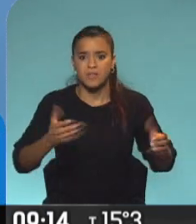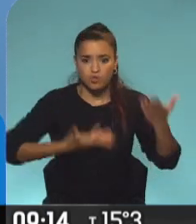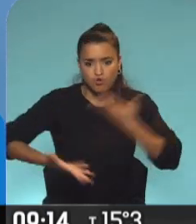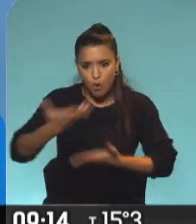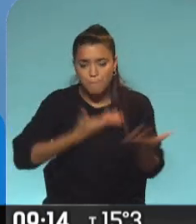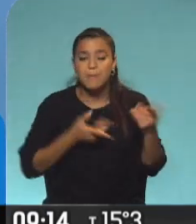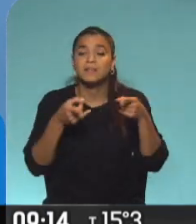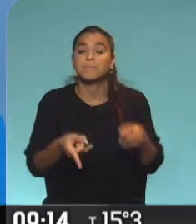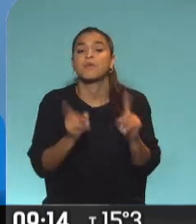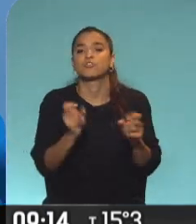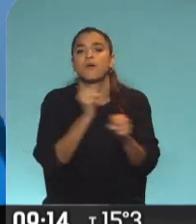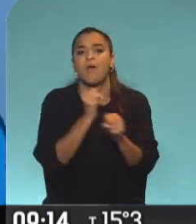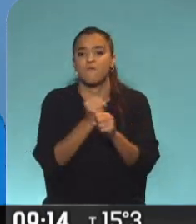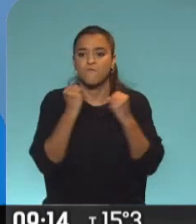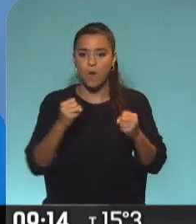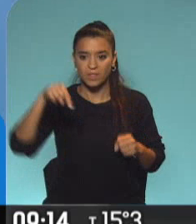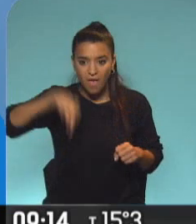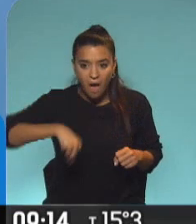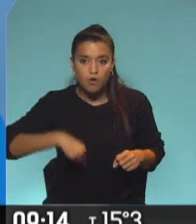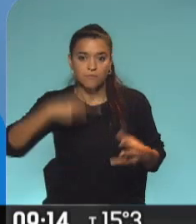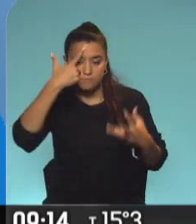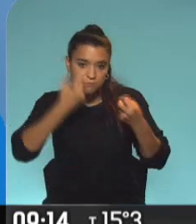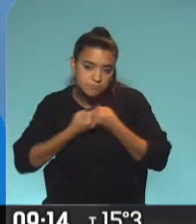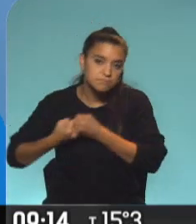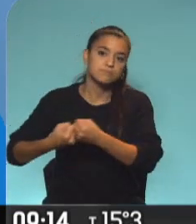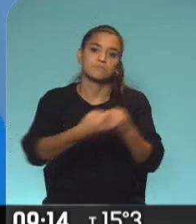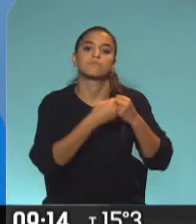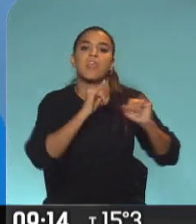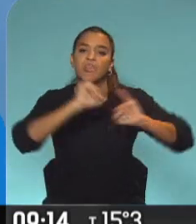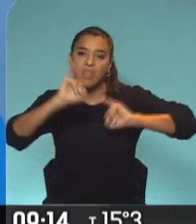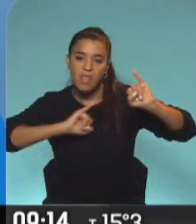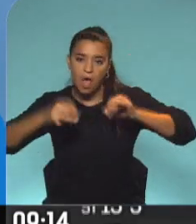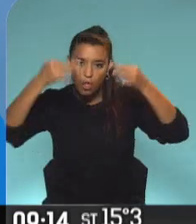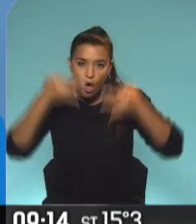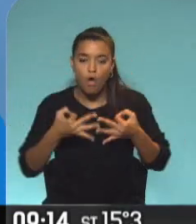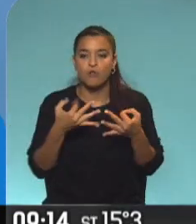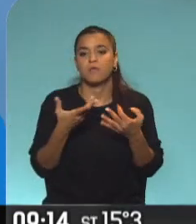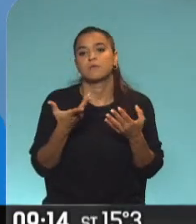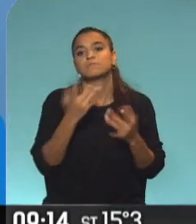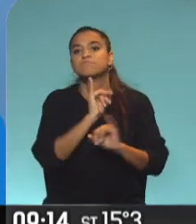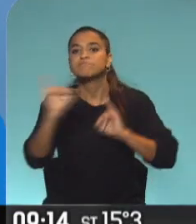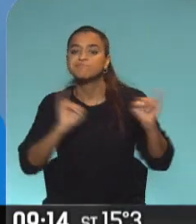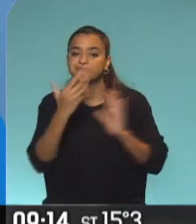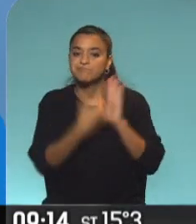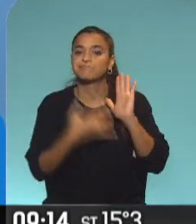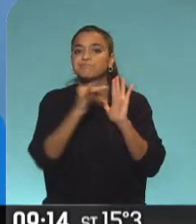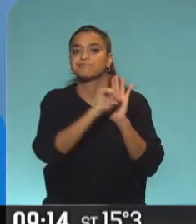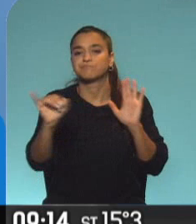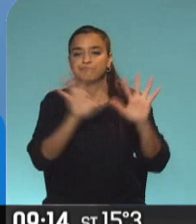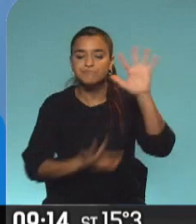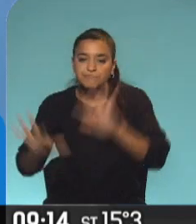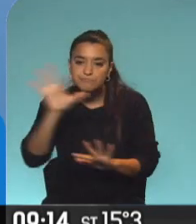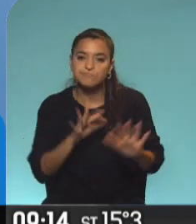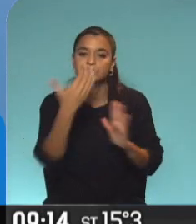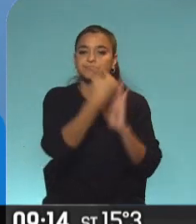está trabajando fuertemente ahora es en consensuar los indicadores y la construcción de los indicadores para poder armar una